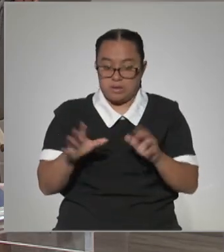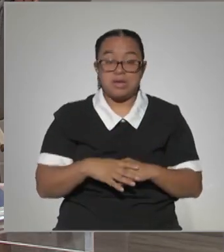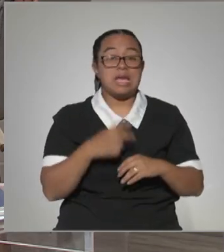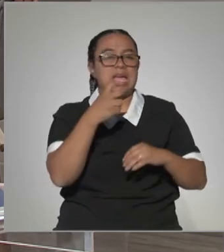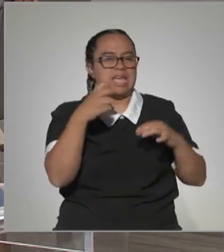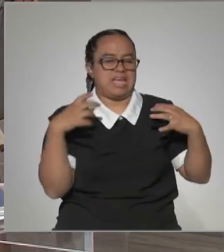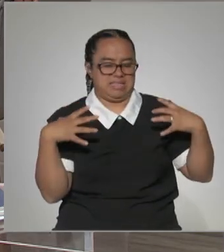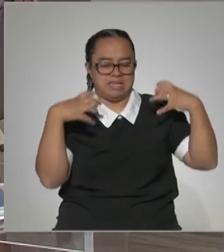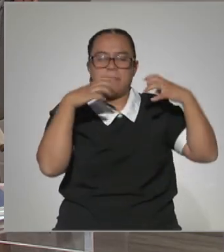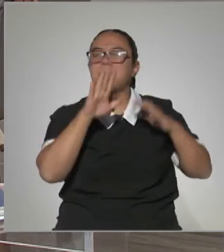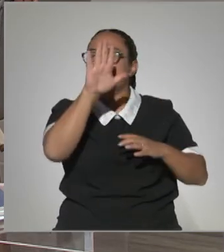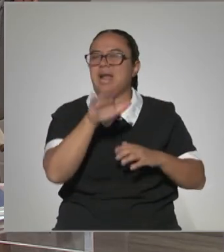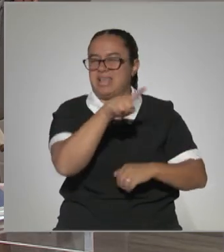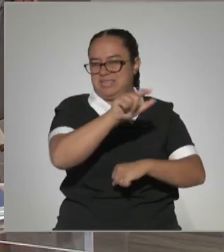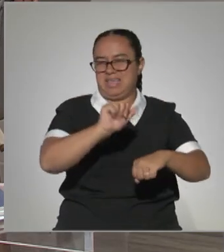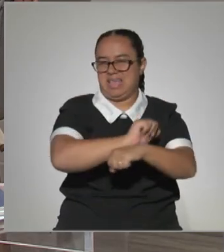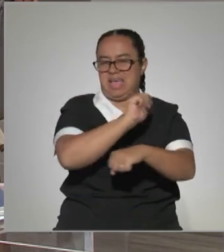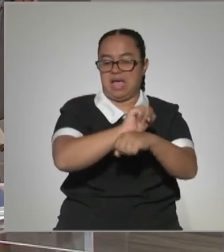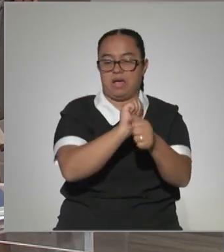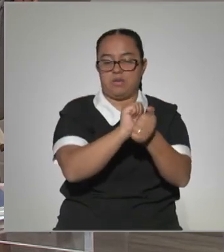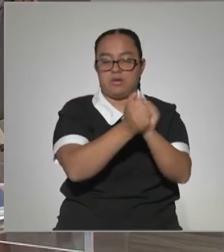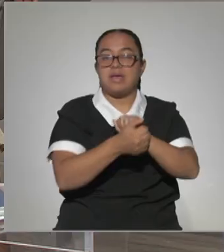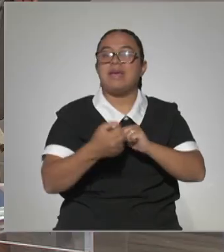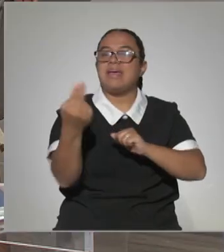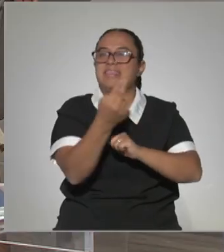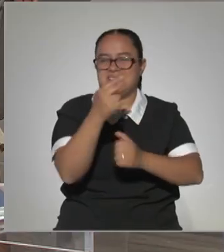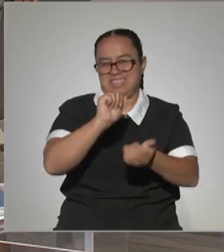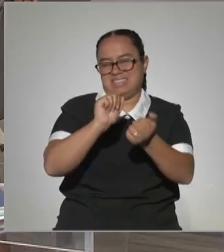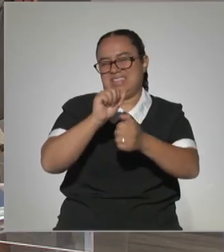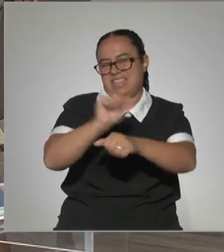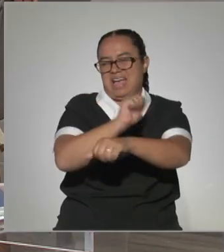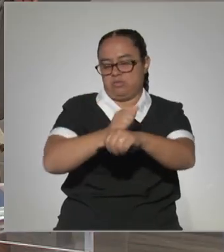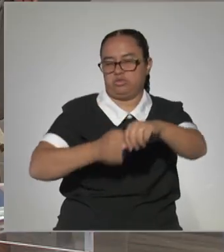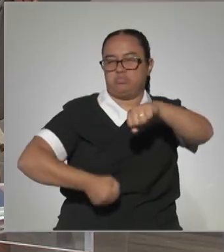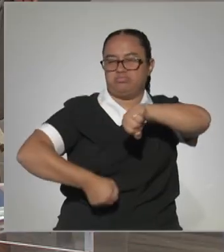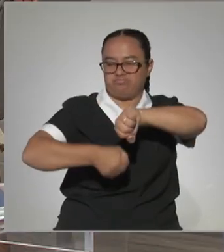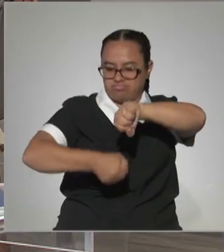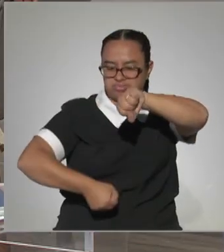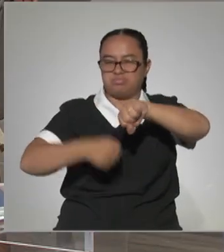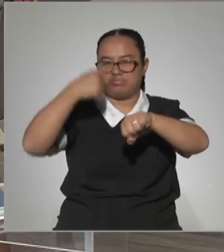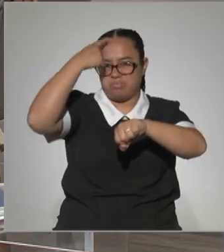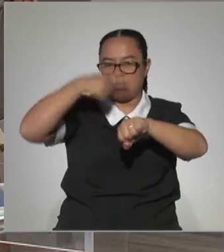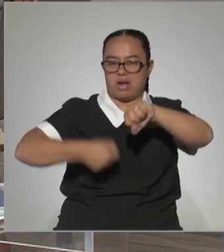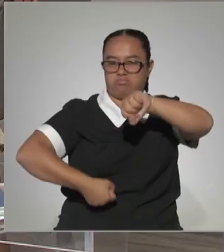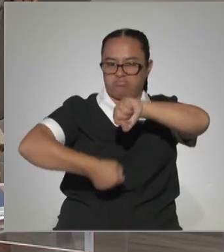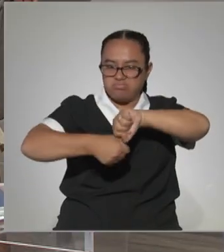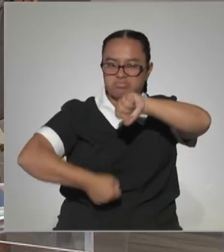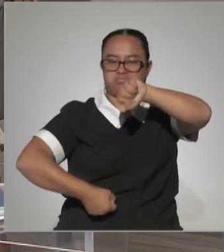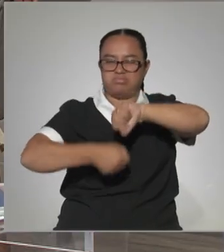como un carro y necesitamos amortiguadores. No podemos, o sea, un carro sin amortiguador